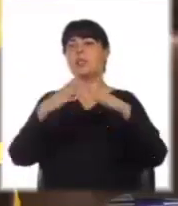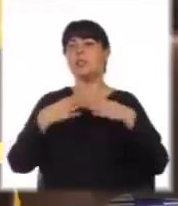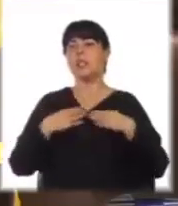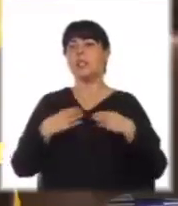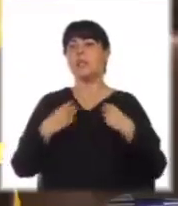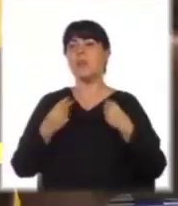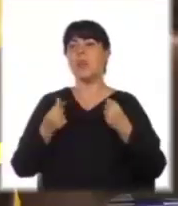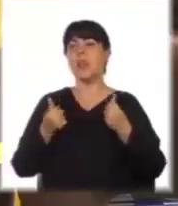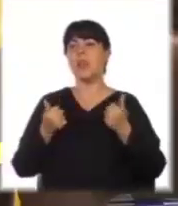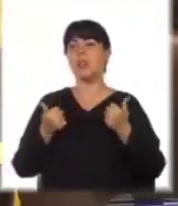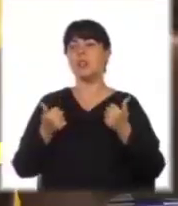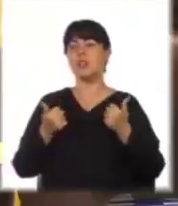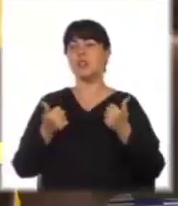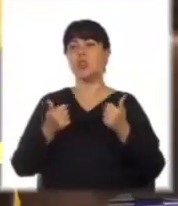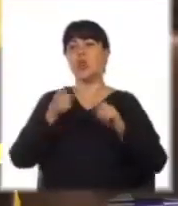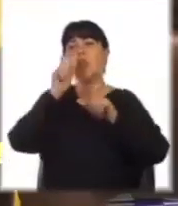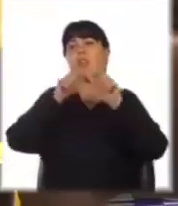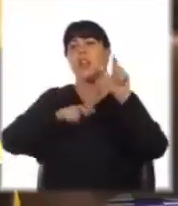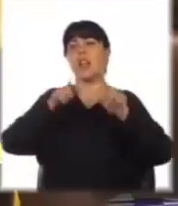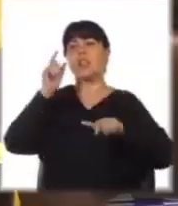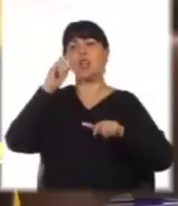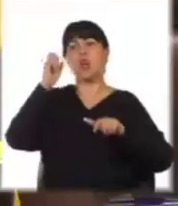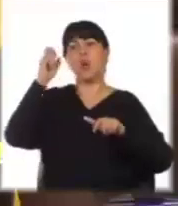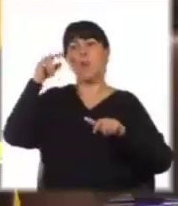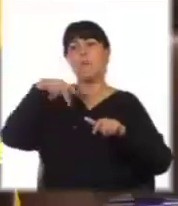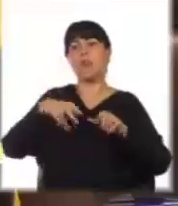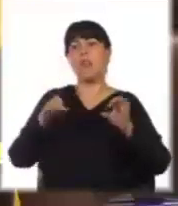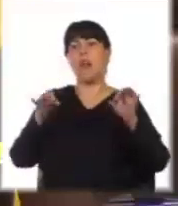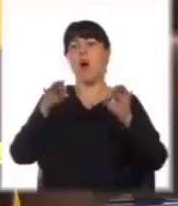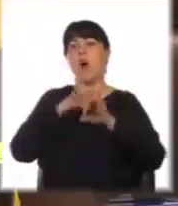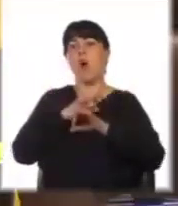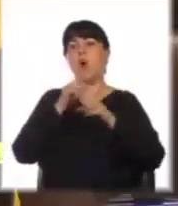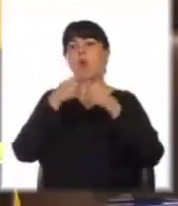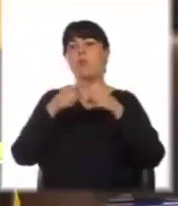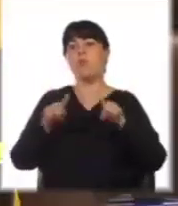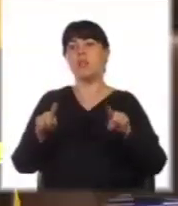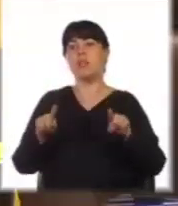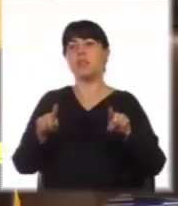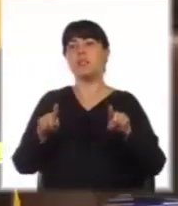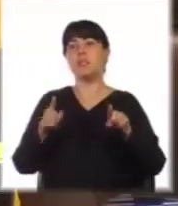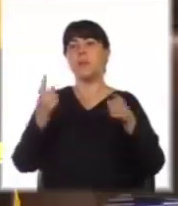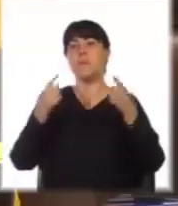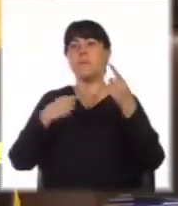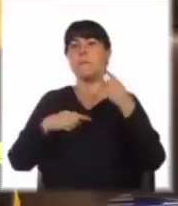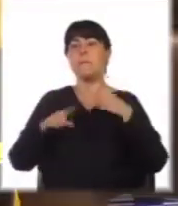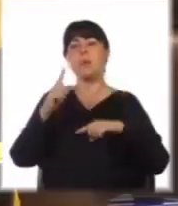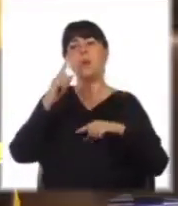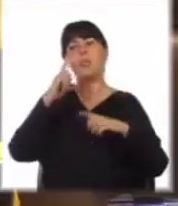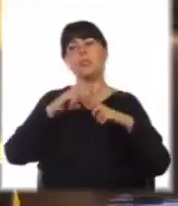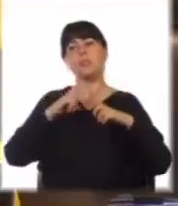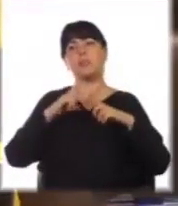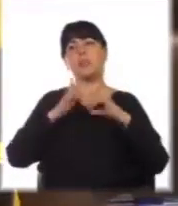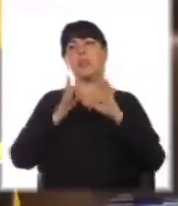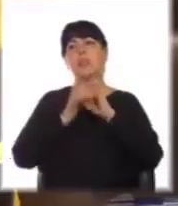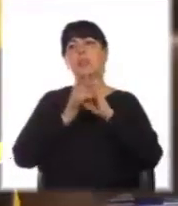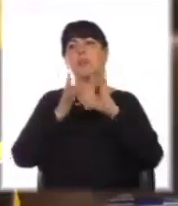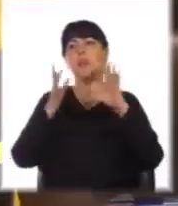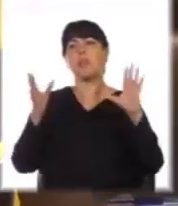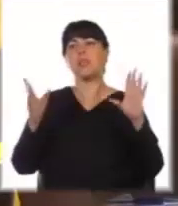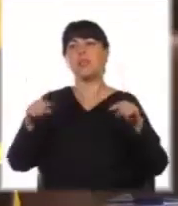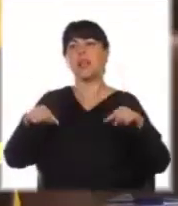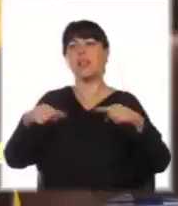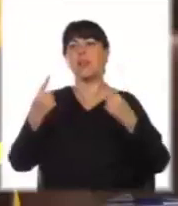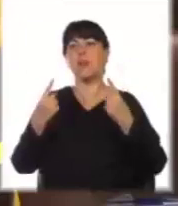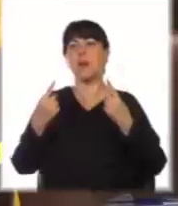sentimientos y de gente que opina de una forma o de otra, pero que se acerca a la Casa de la Democracia a contemplar este debate, que sin lugar a